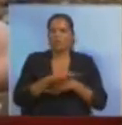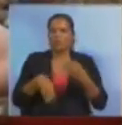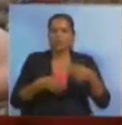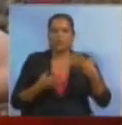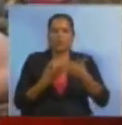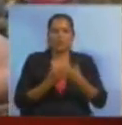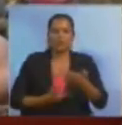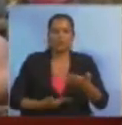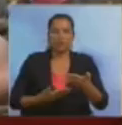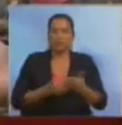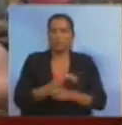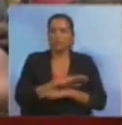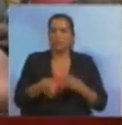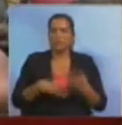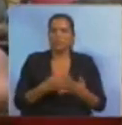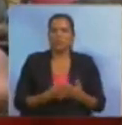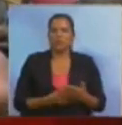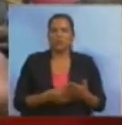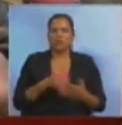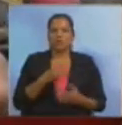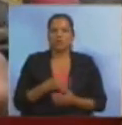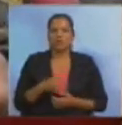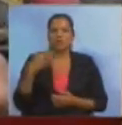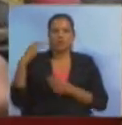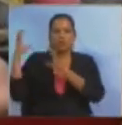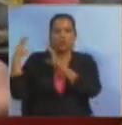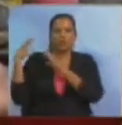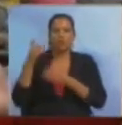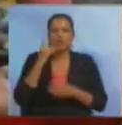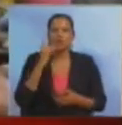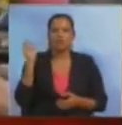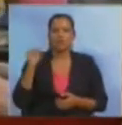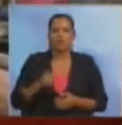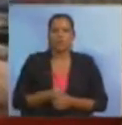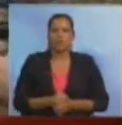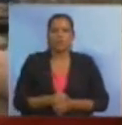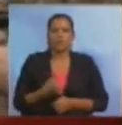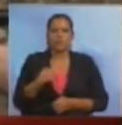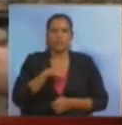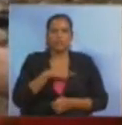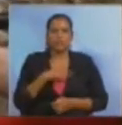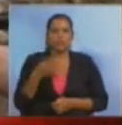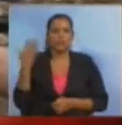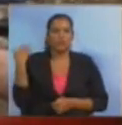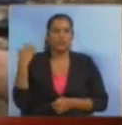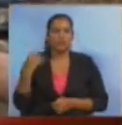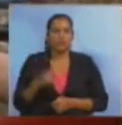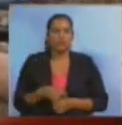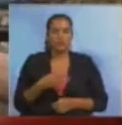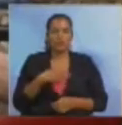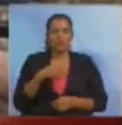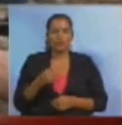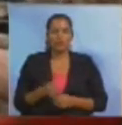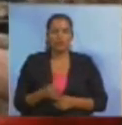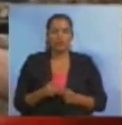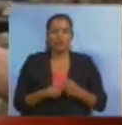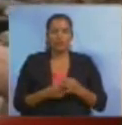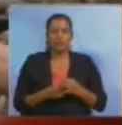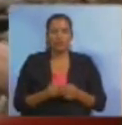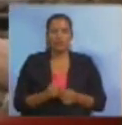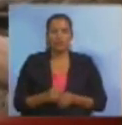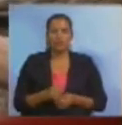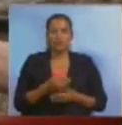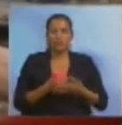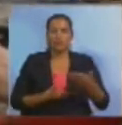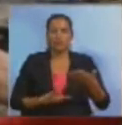Todos tenemos nosotros, estamos aprobados eso. ¿Hace qué tiempo tienen los permisos? Nosotros, para construir esto empezamos nosotros,